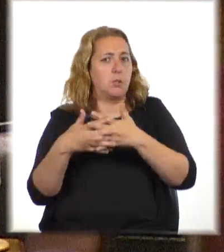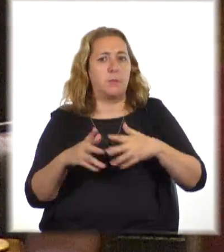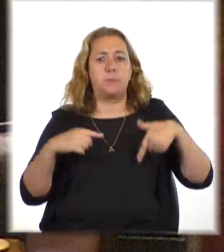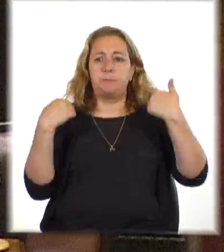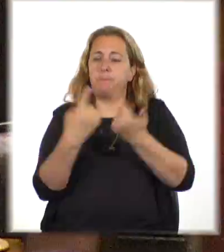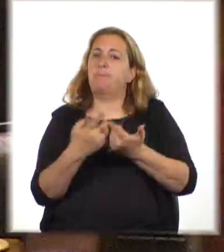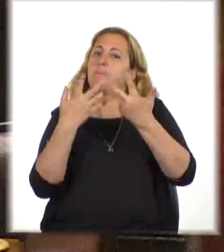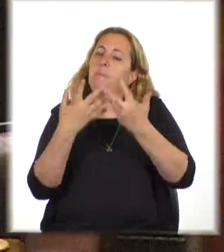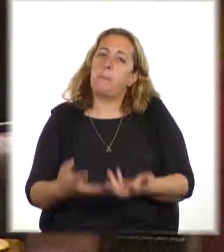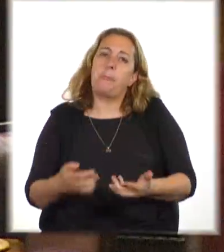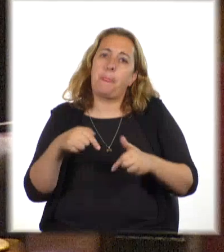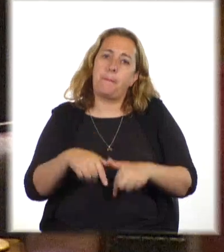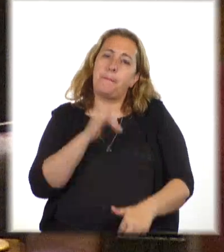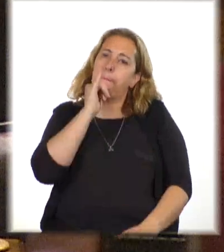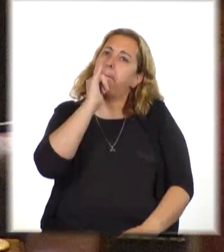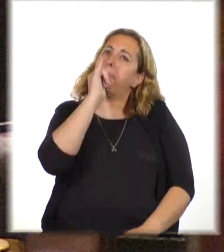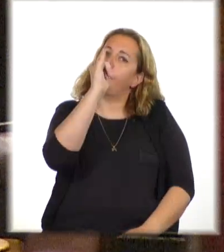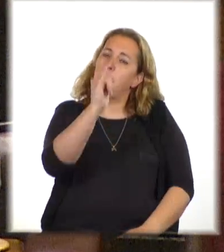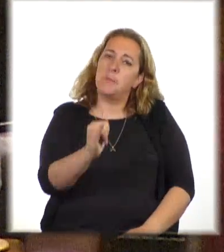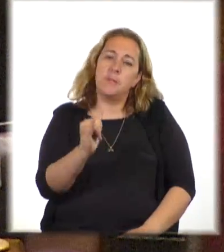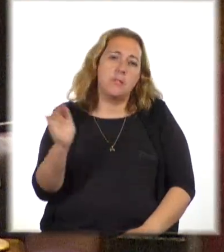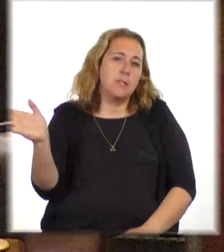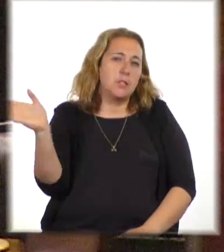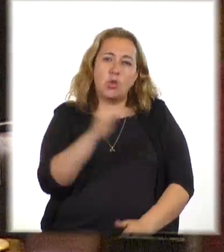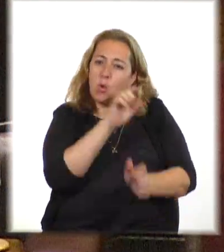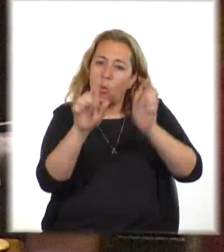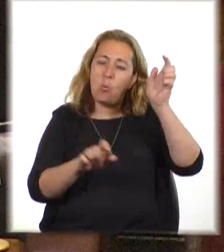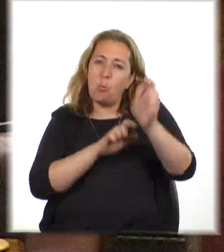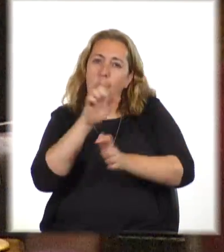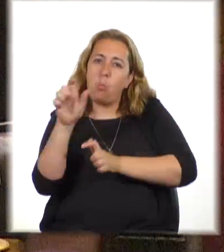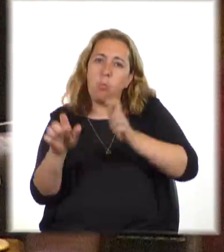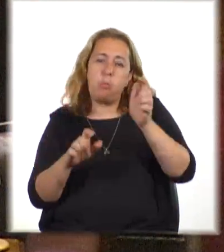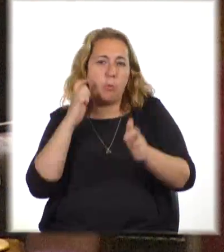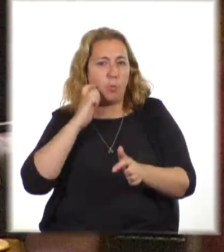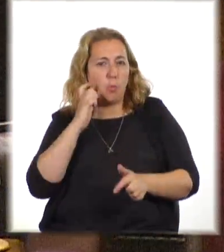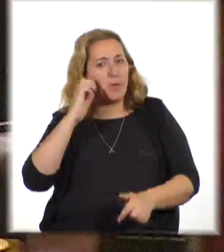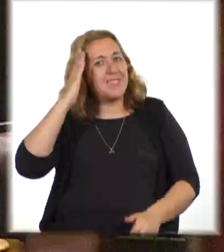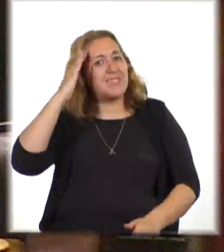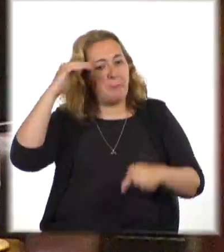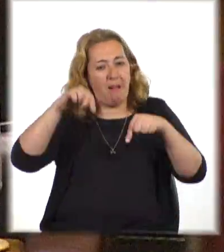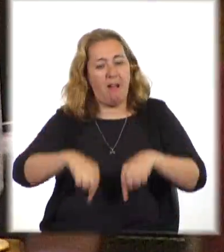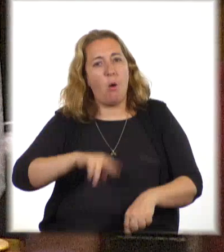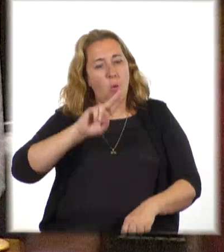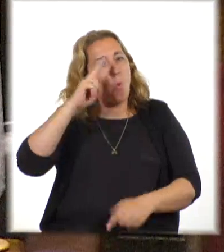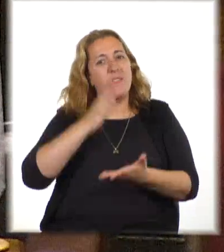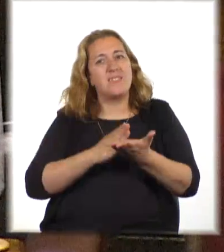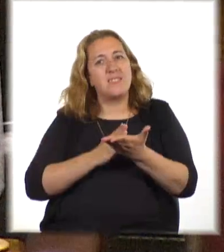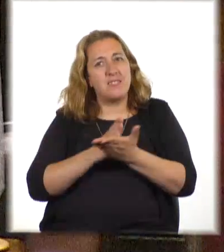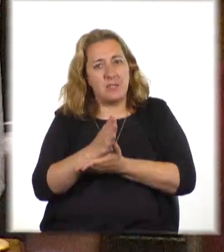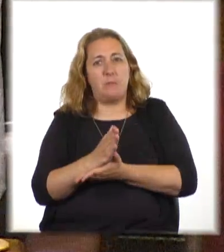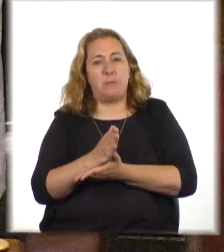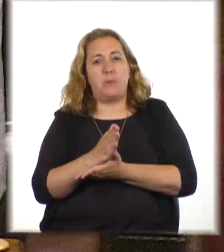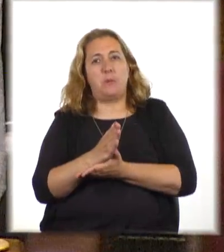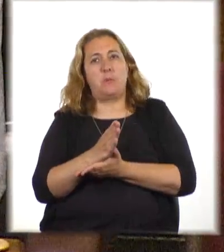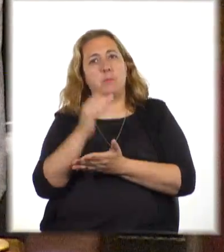en este mensaje a todo el pueblo cubano que se sepa que desde aquí de uruguay siempre vamos a considerar